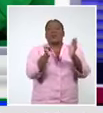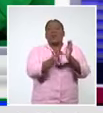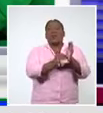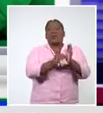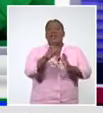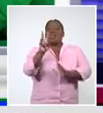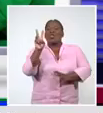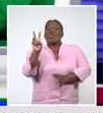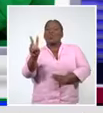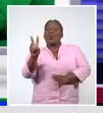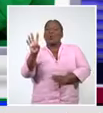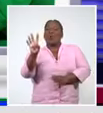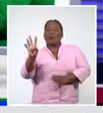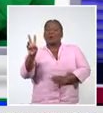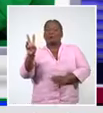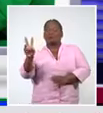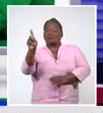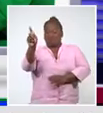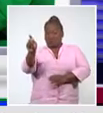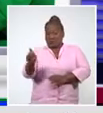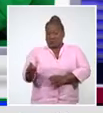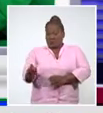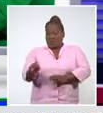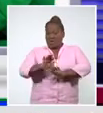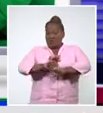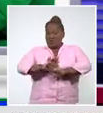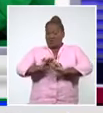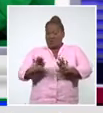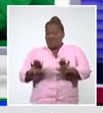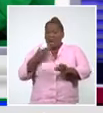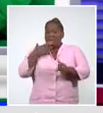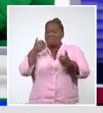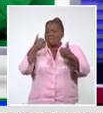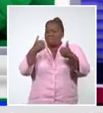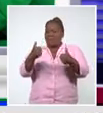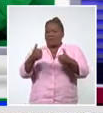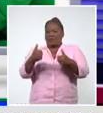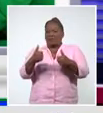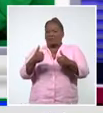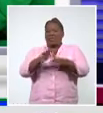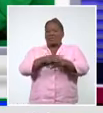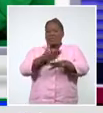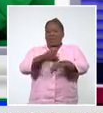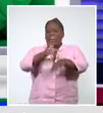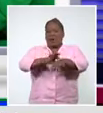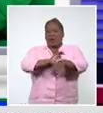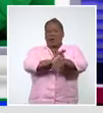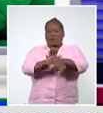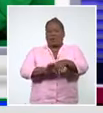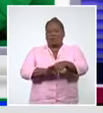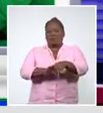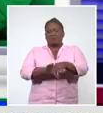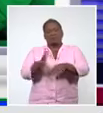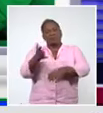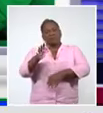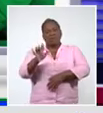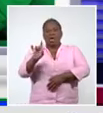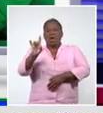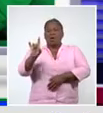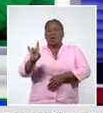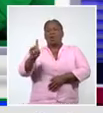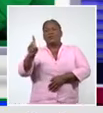45.242 pacientes que se han recuperado de la COVID-19 en nuestro país. Prácticamente el